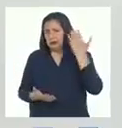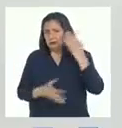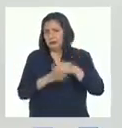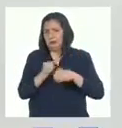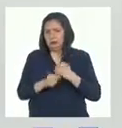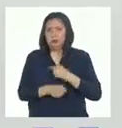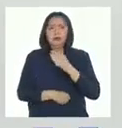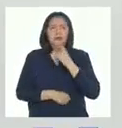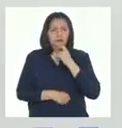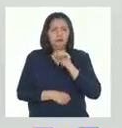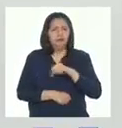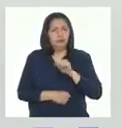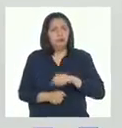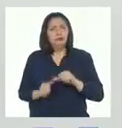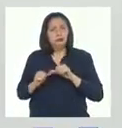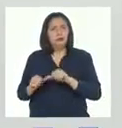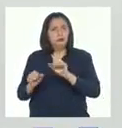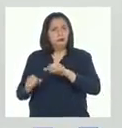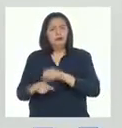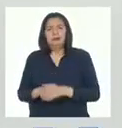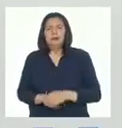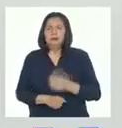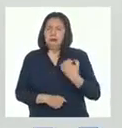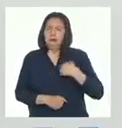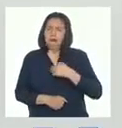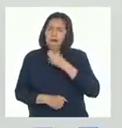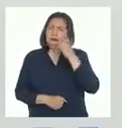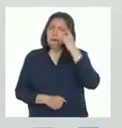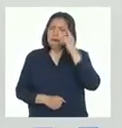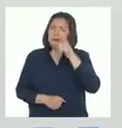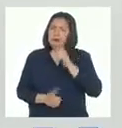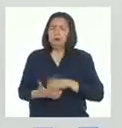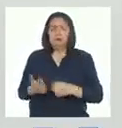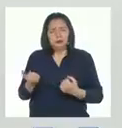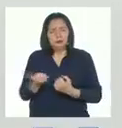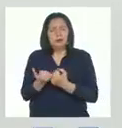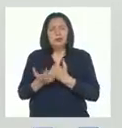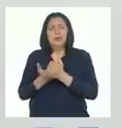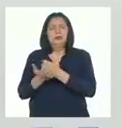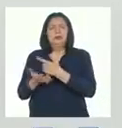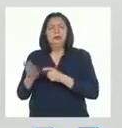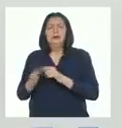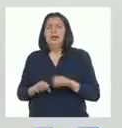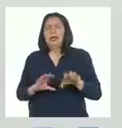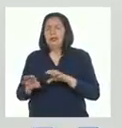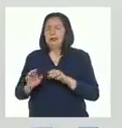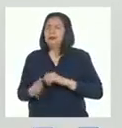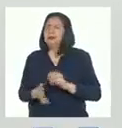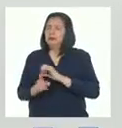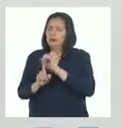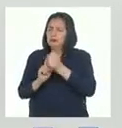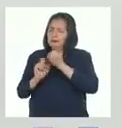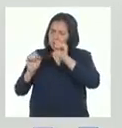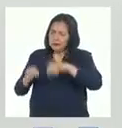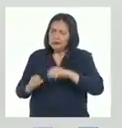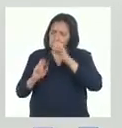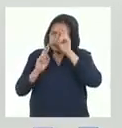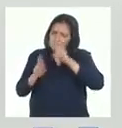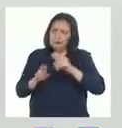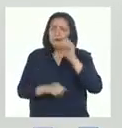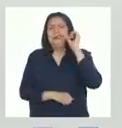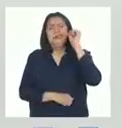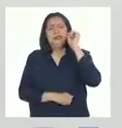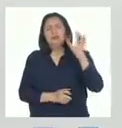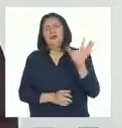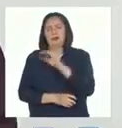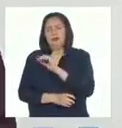muchos años, hay situaciones que siguen vigentes. Debemos tomarlas en cuenta para seguir aportando a construir una sociedad donde se respeten los derechos de